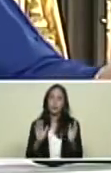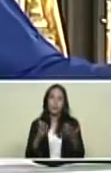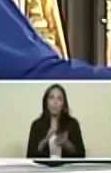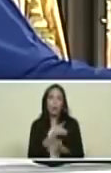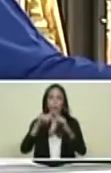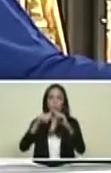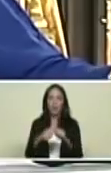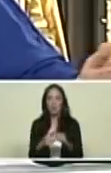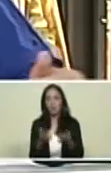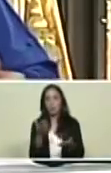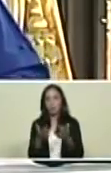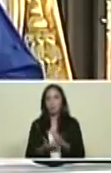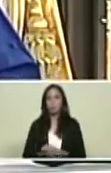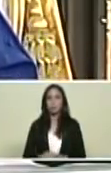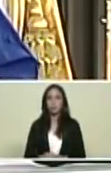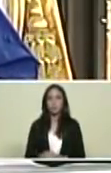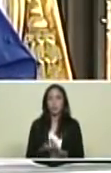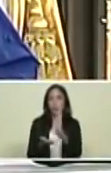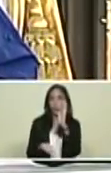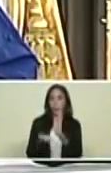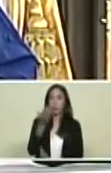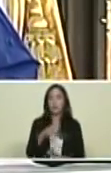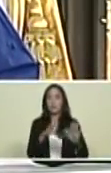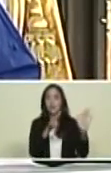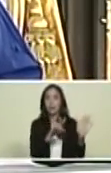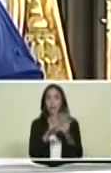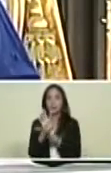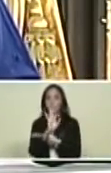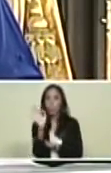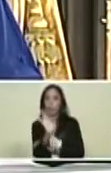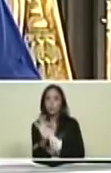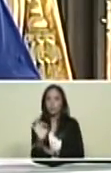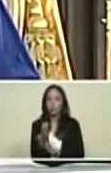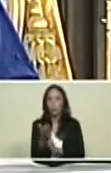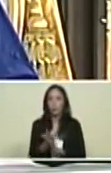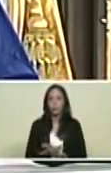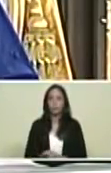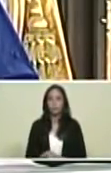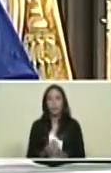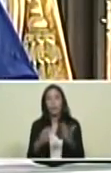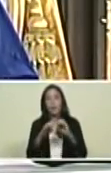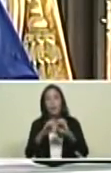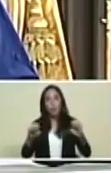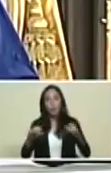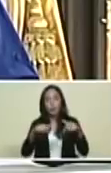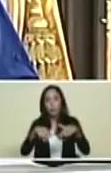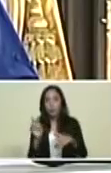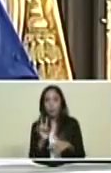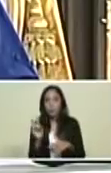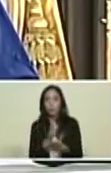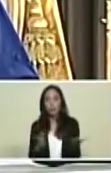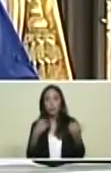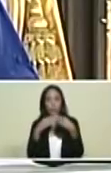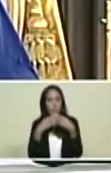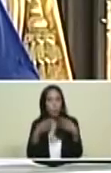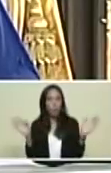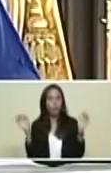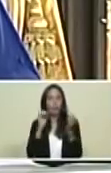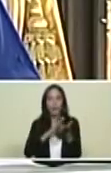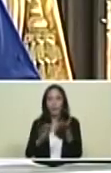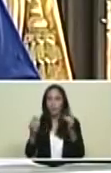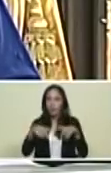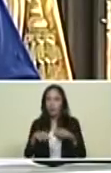los números, algo más del 75% de la educación venezolana es educación pública